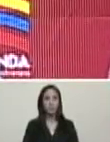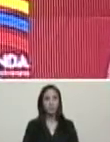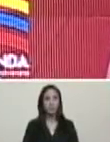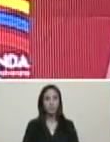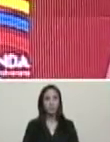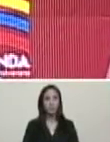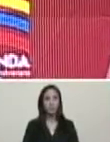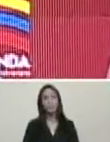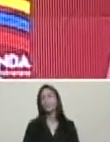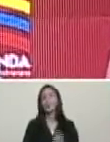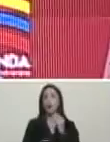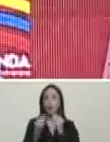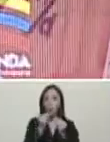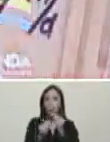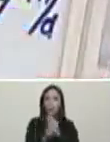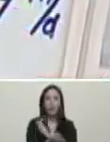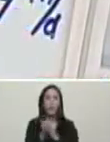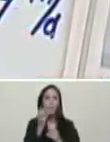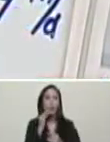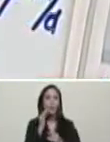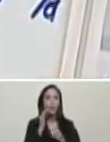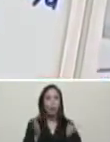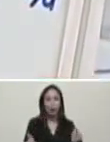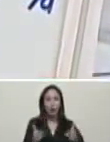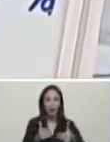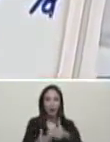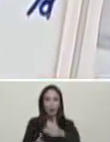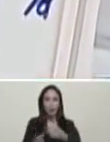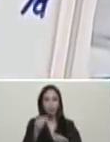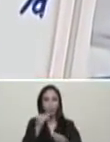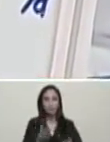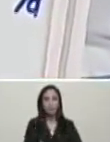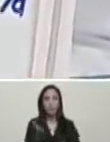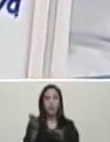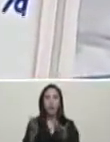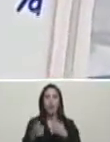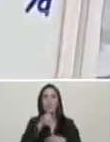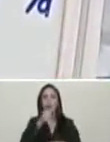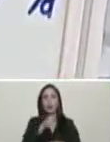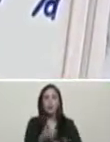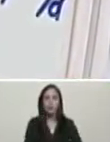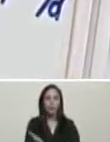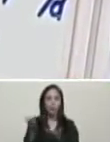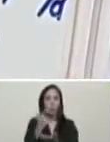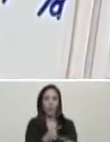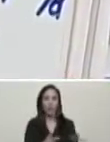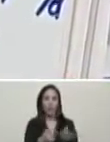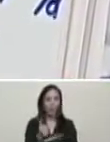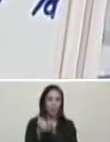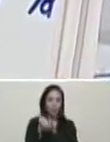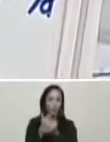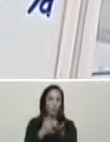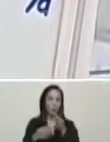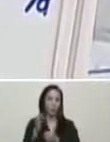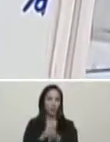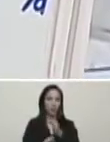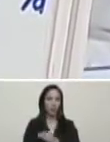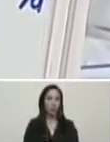En abastecimientos de CLAP. Por favor, dale un micrófono al ministro Medina para que me vaya ayudando. Un día,